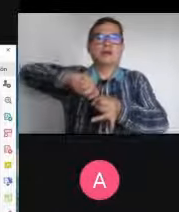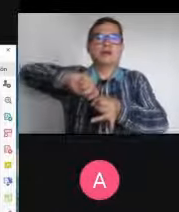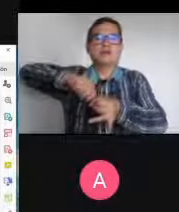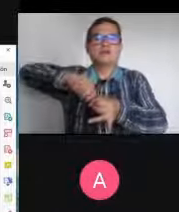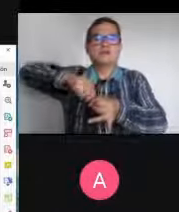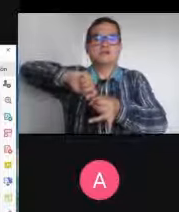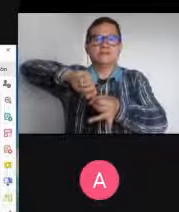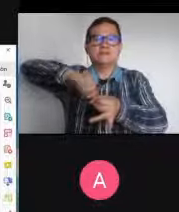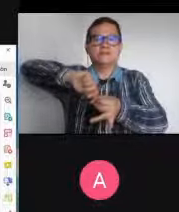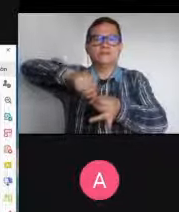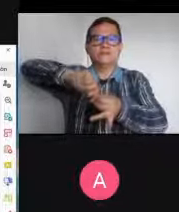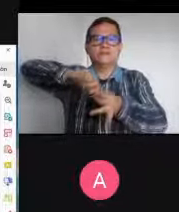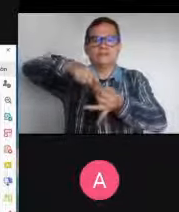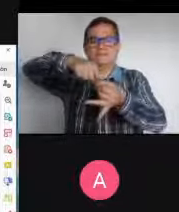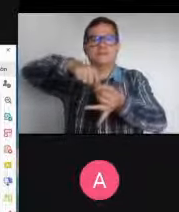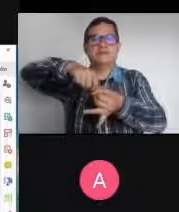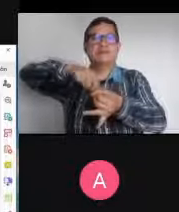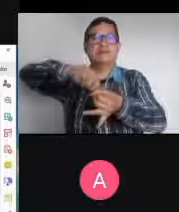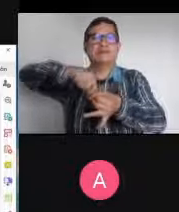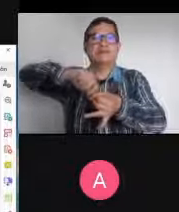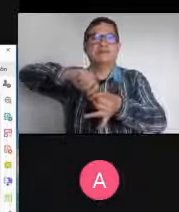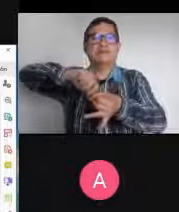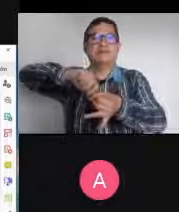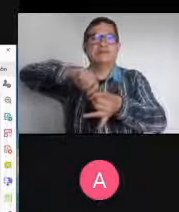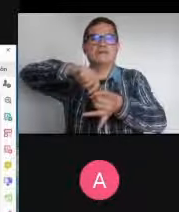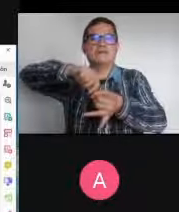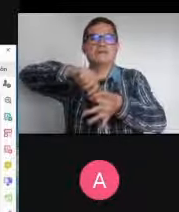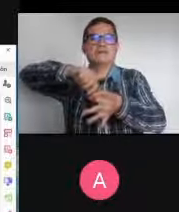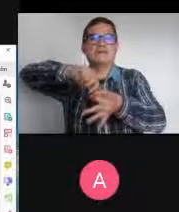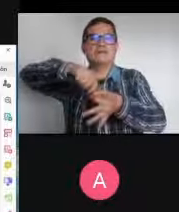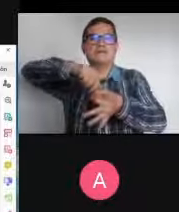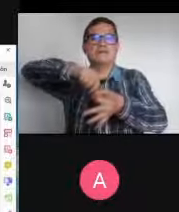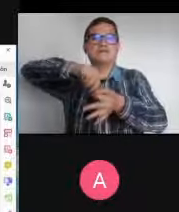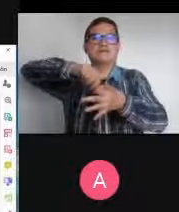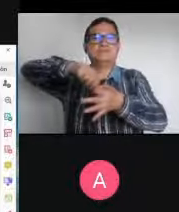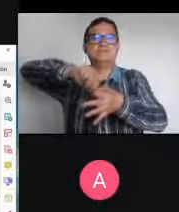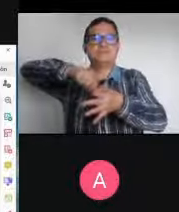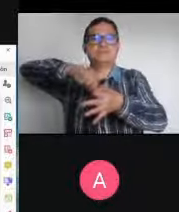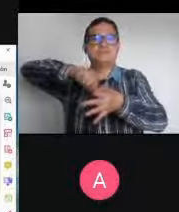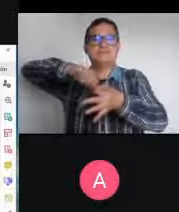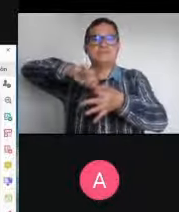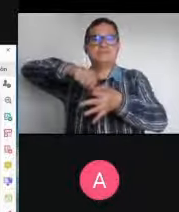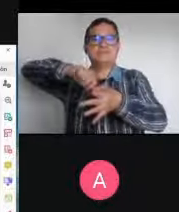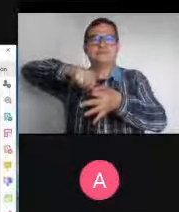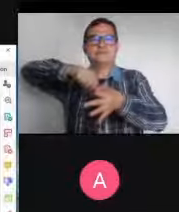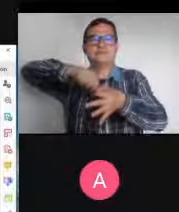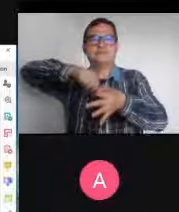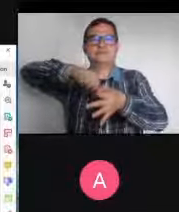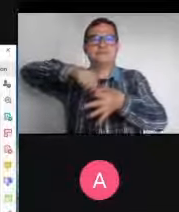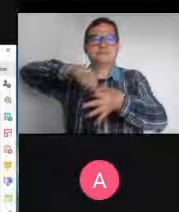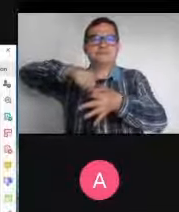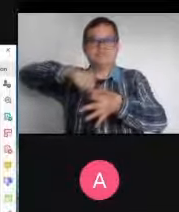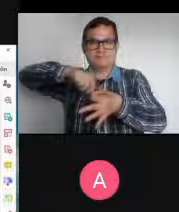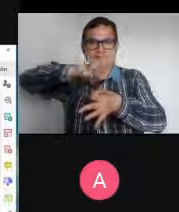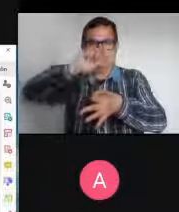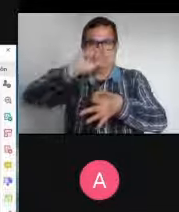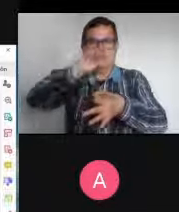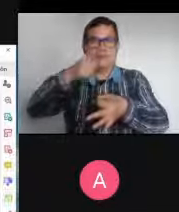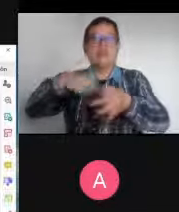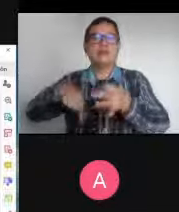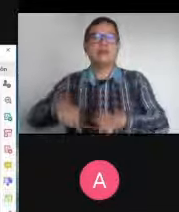real. Si queremos modificar el valor, pues simplemente movemos aquí esta barrita y lo vamos girando. Aquí está la